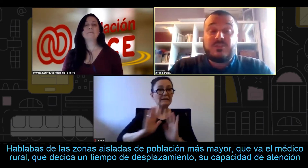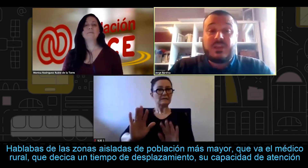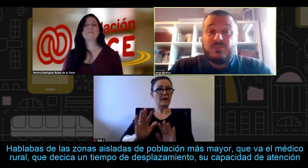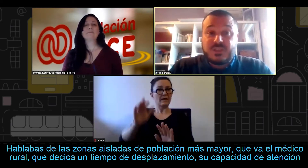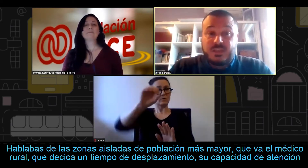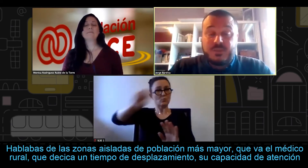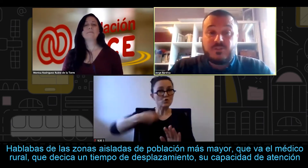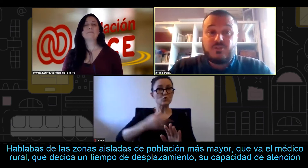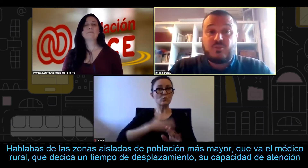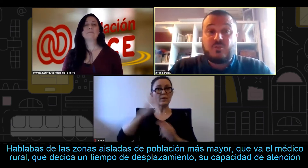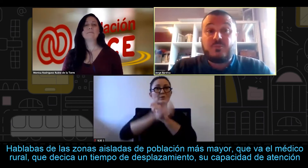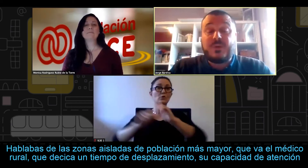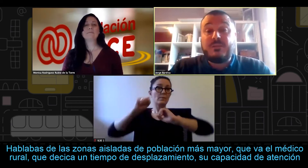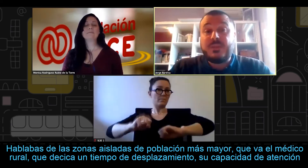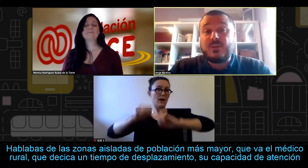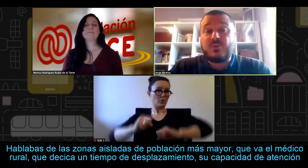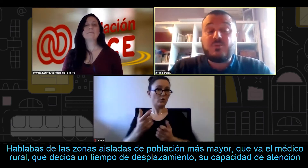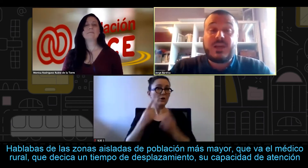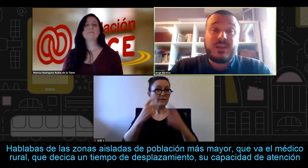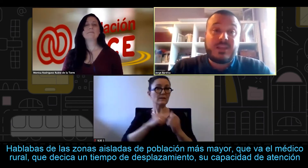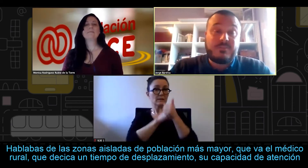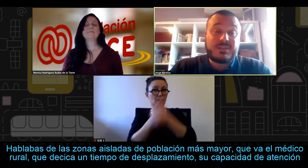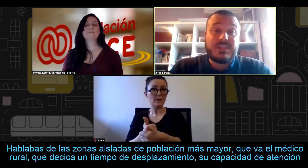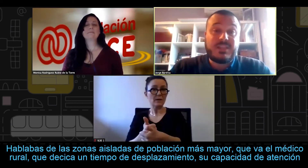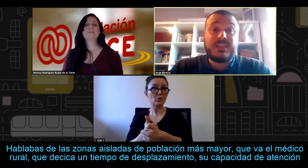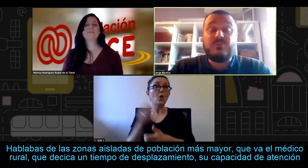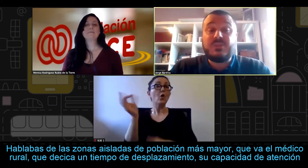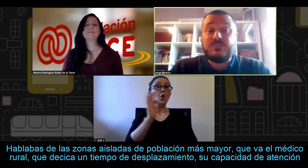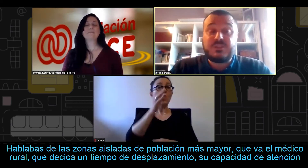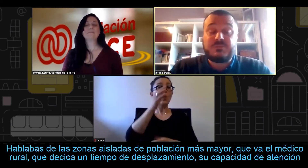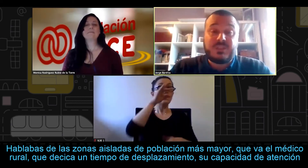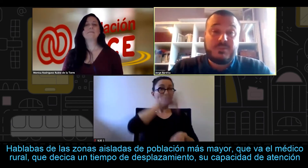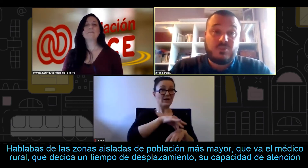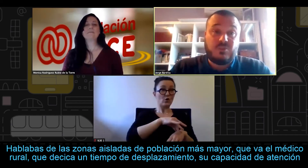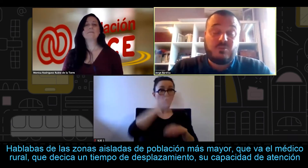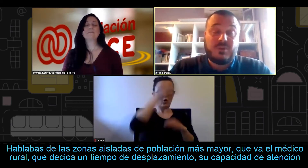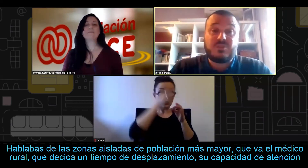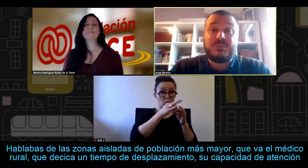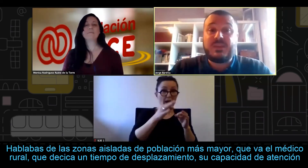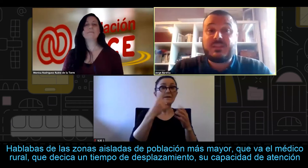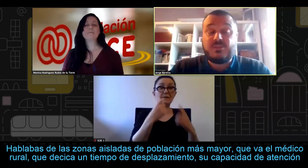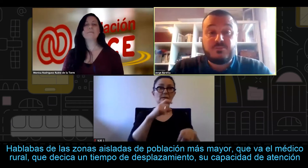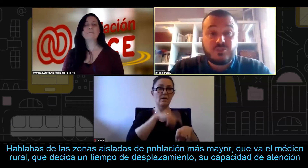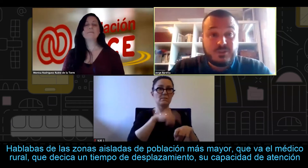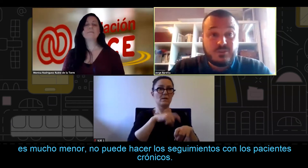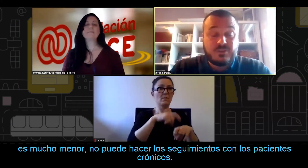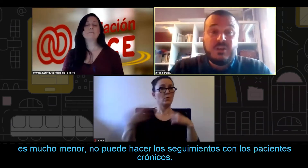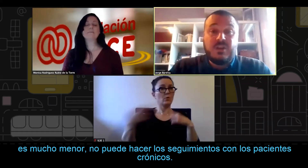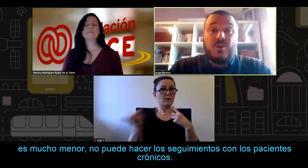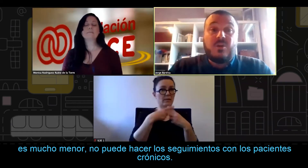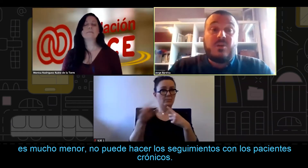cuando tiene que hacer unos seguimientos o va al médico rural, que además tiene que dedicar un tiempo de desplazamiento, con lo cual su capacidad de atención es mucho